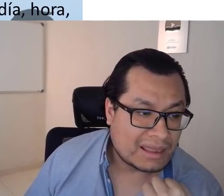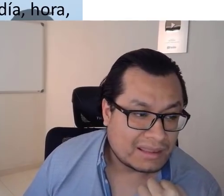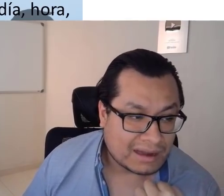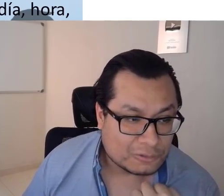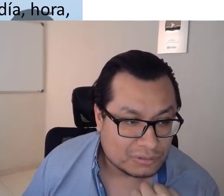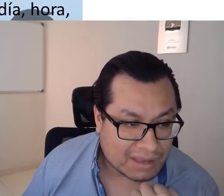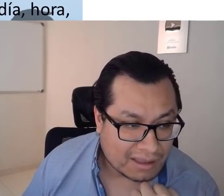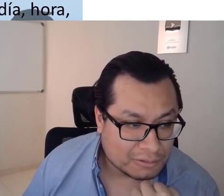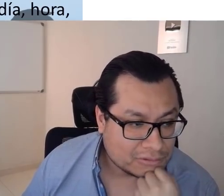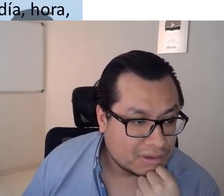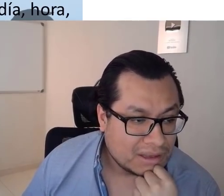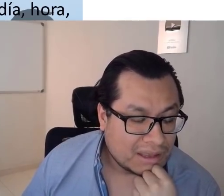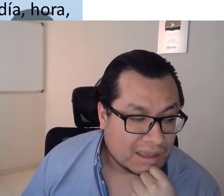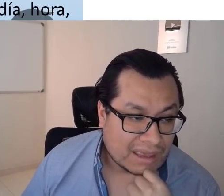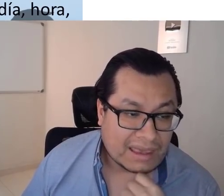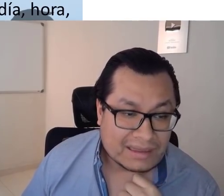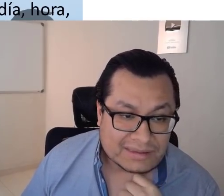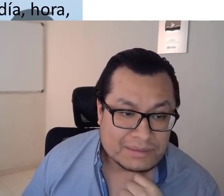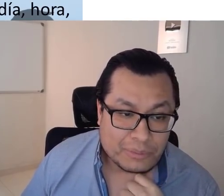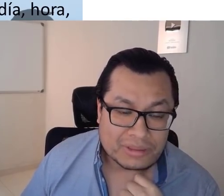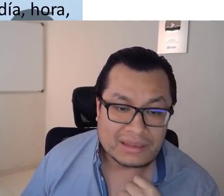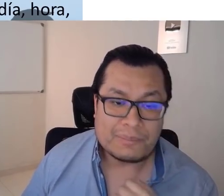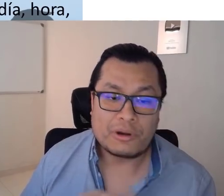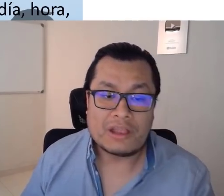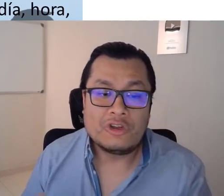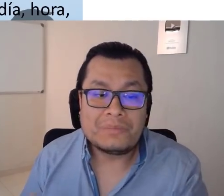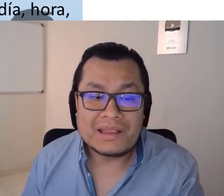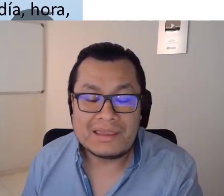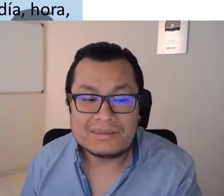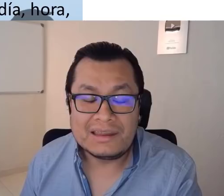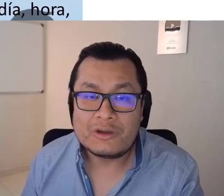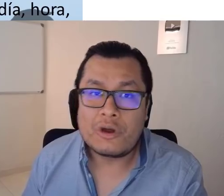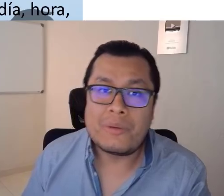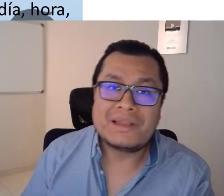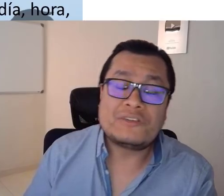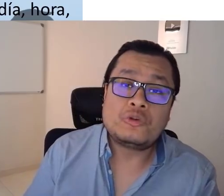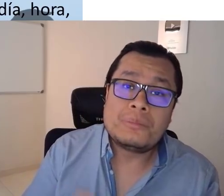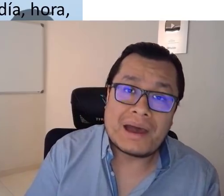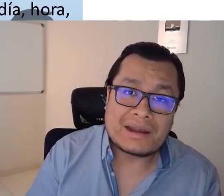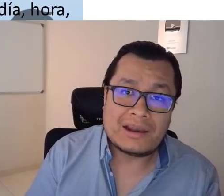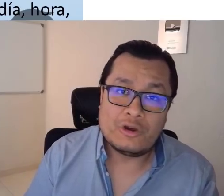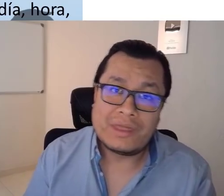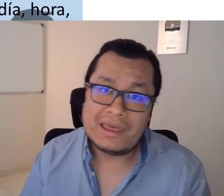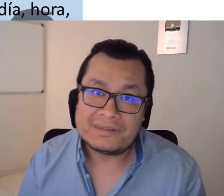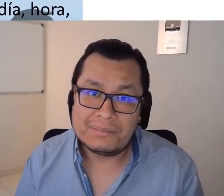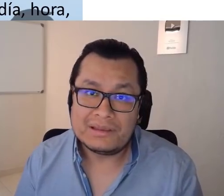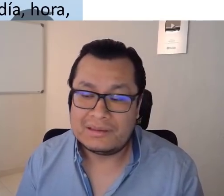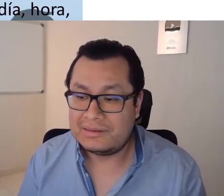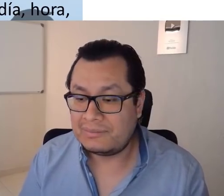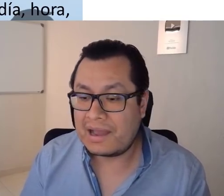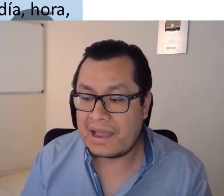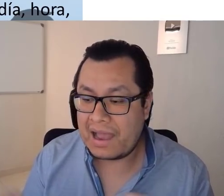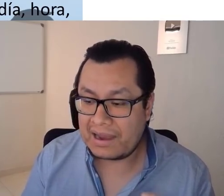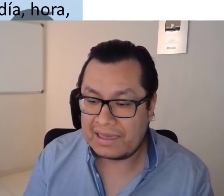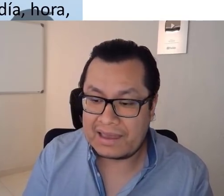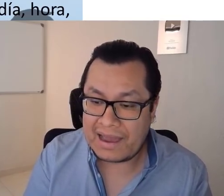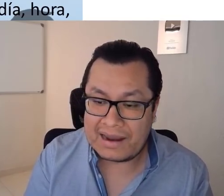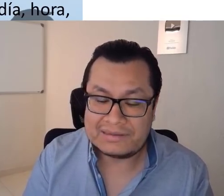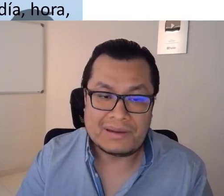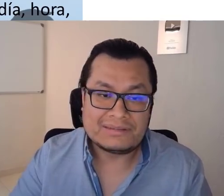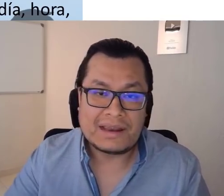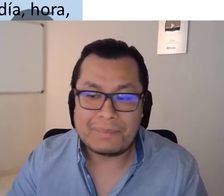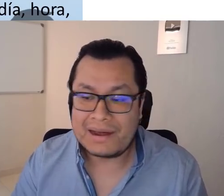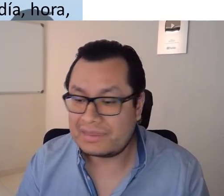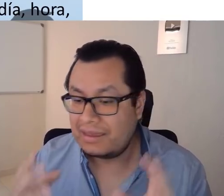lista ordenada de resultados este es importante porque nos van a decir cómo van a sumar lo del examen si se va a agregar